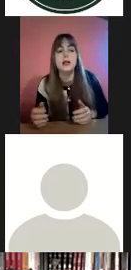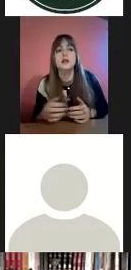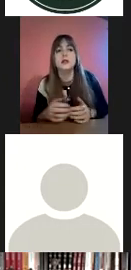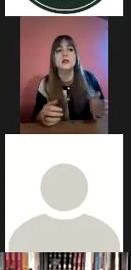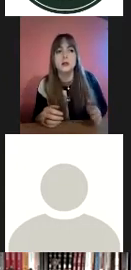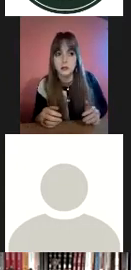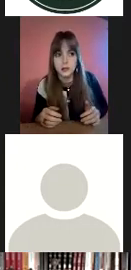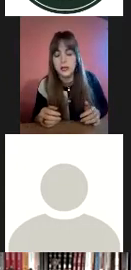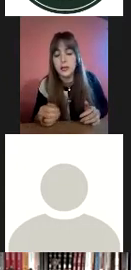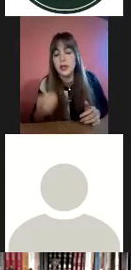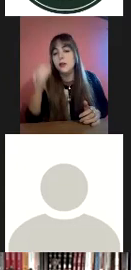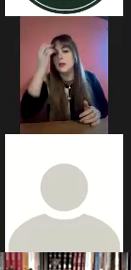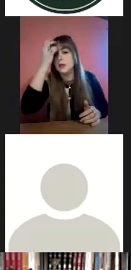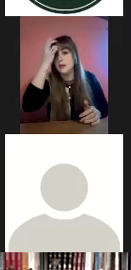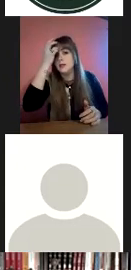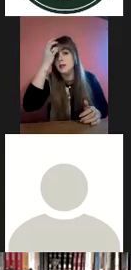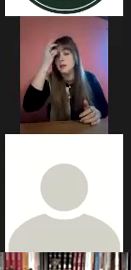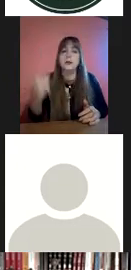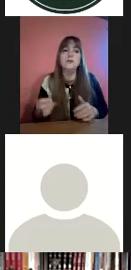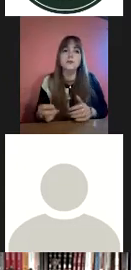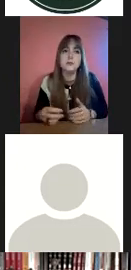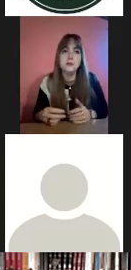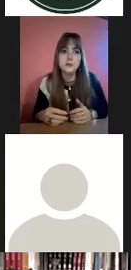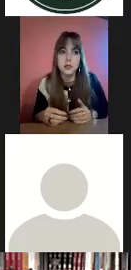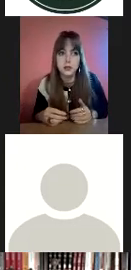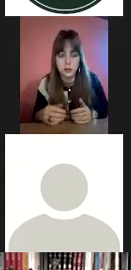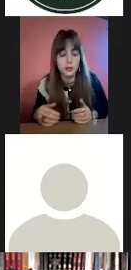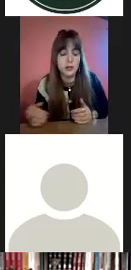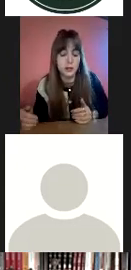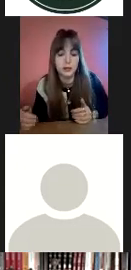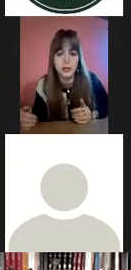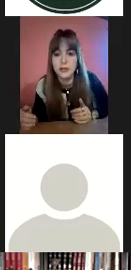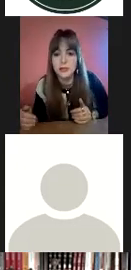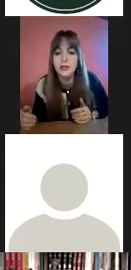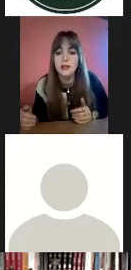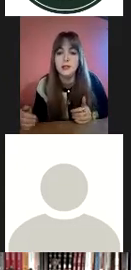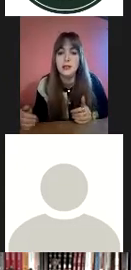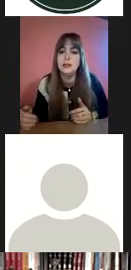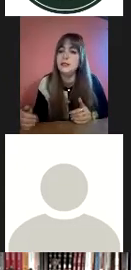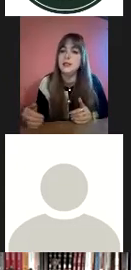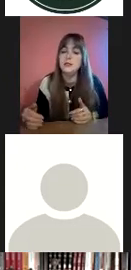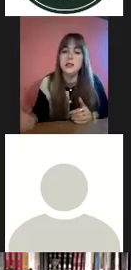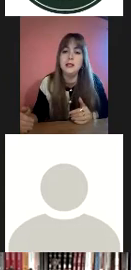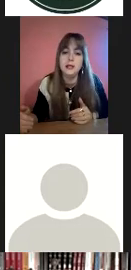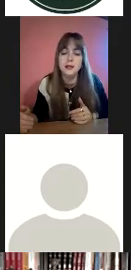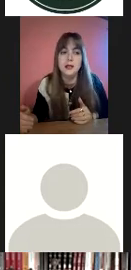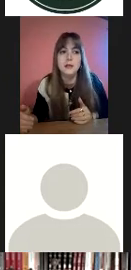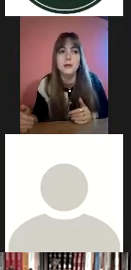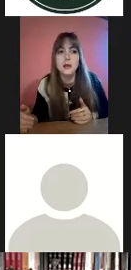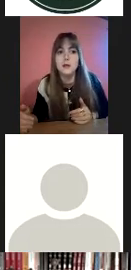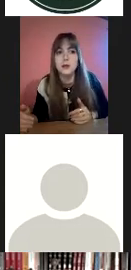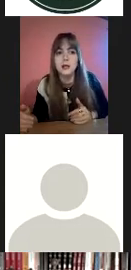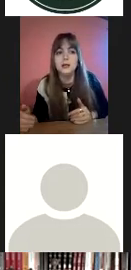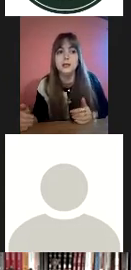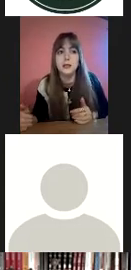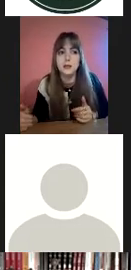estén castrados, llevarlos al veterinario y demás. Pero no somos responsables de la cantidad de animales que en la